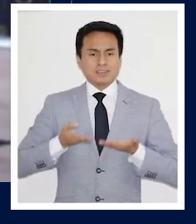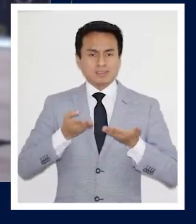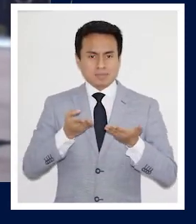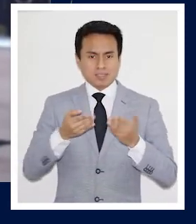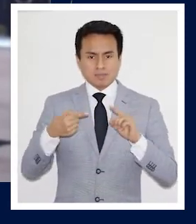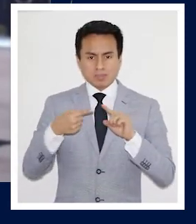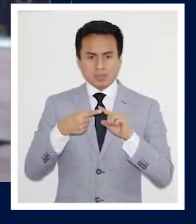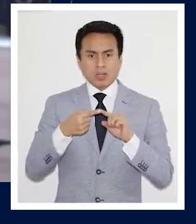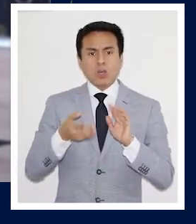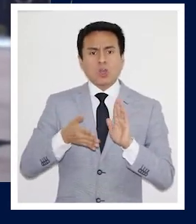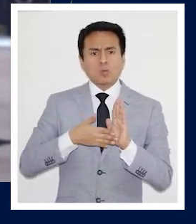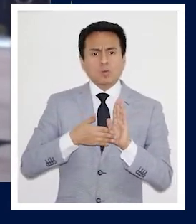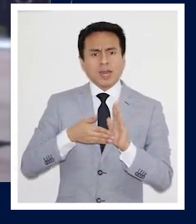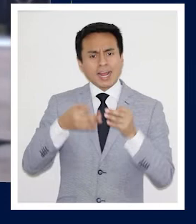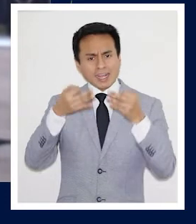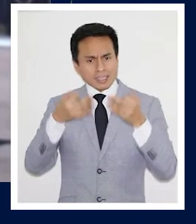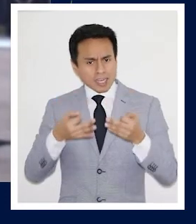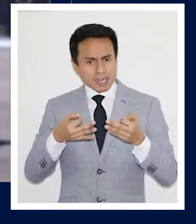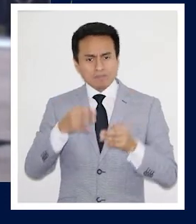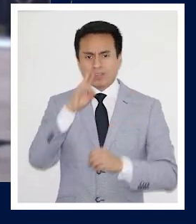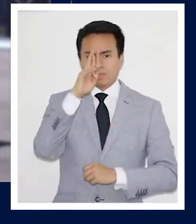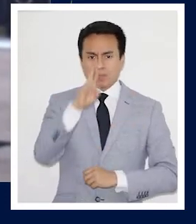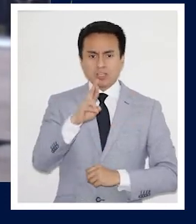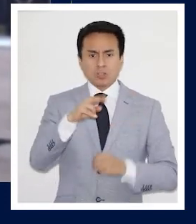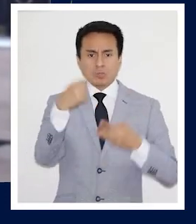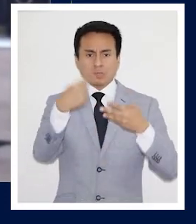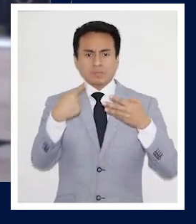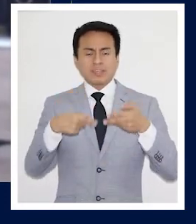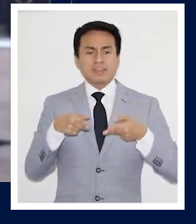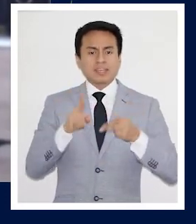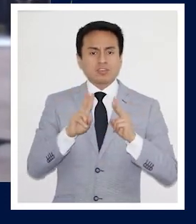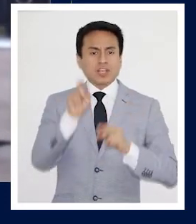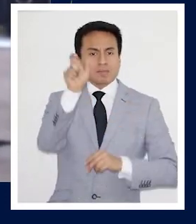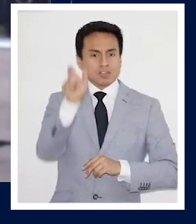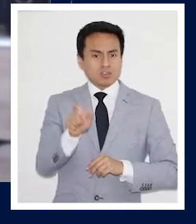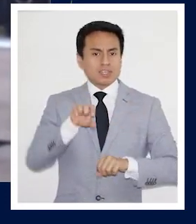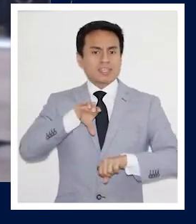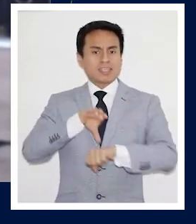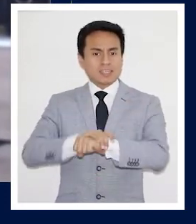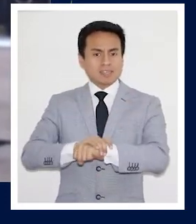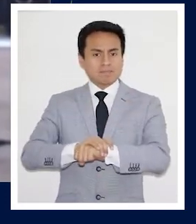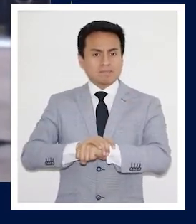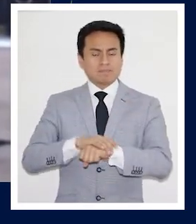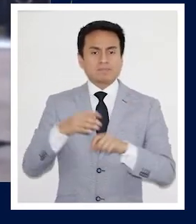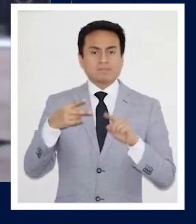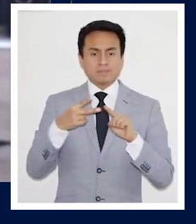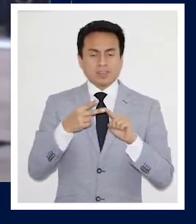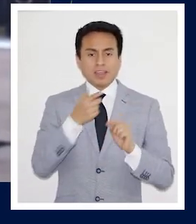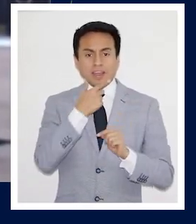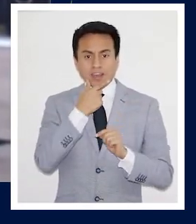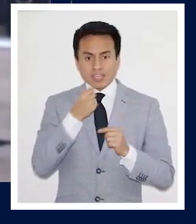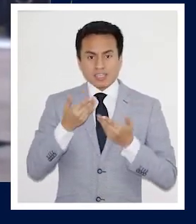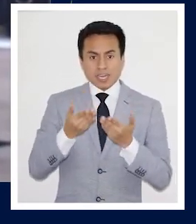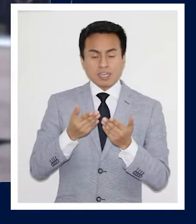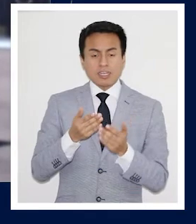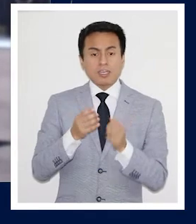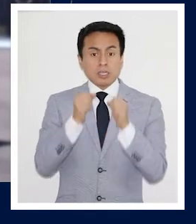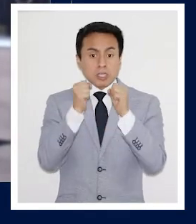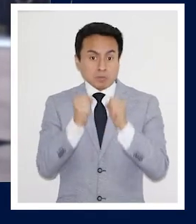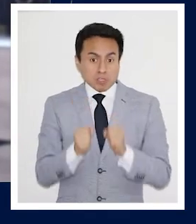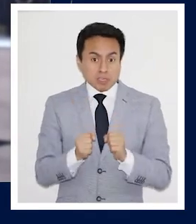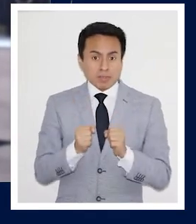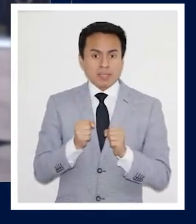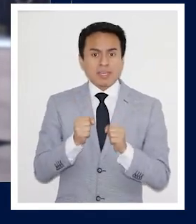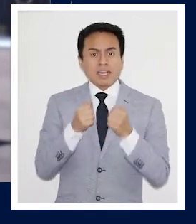que servir para, uno, comprobar y garantizar el respeto del conjunto de derechos de la persona detenida. Dos, facilitar cuando